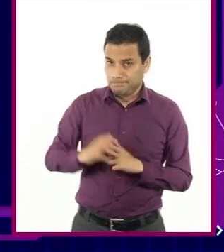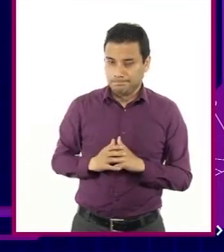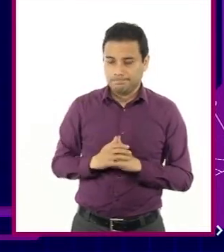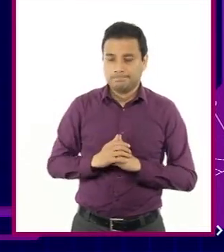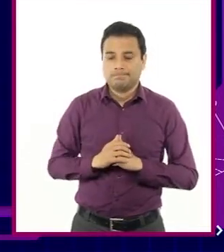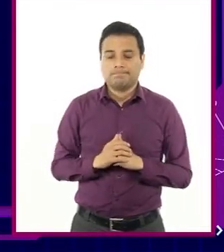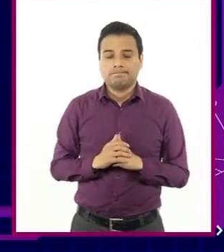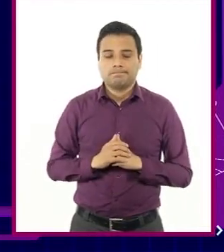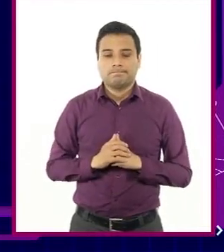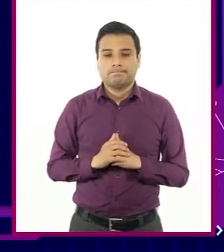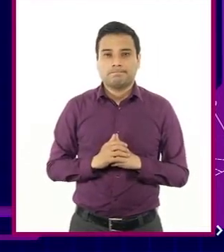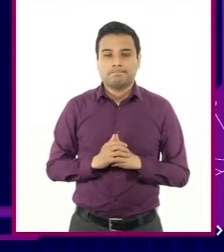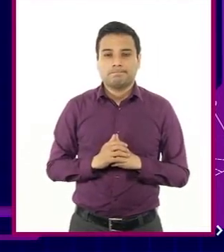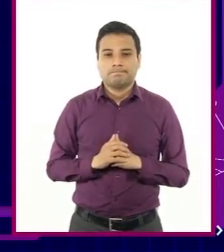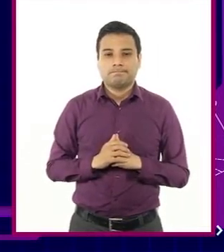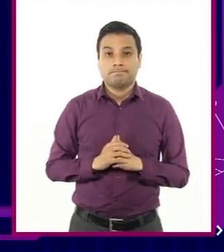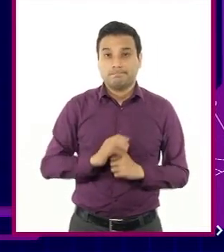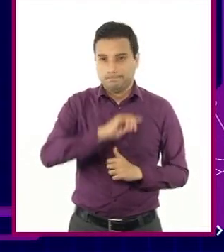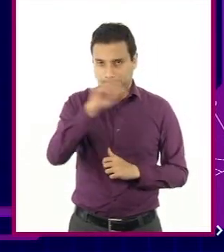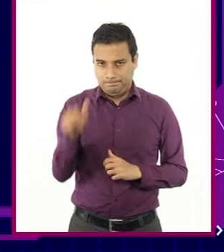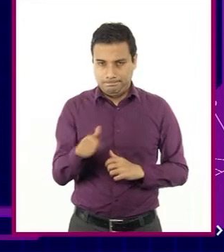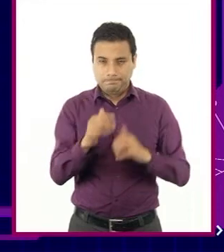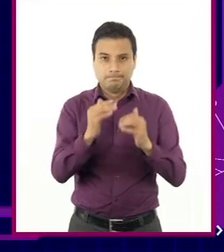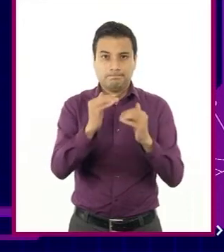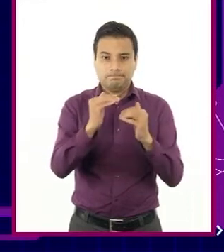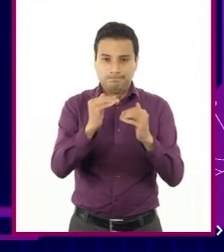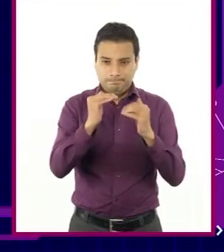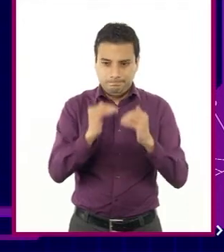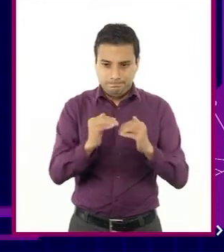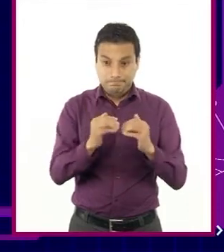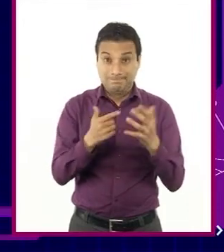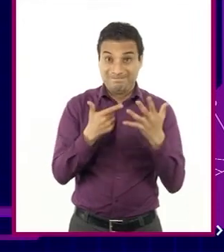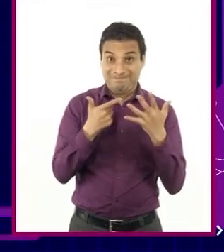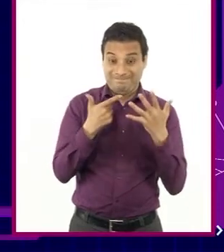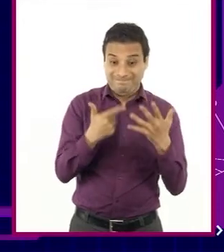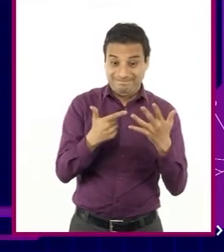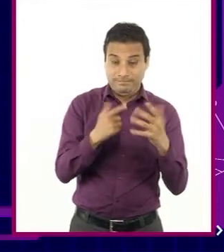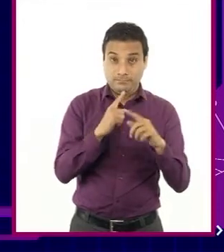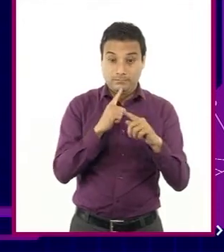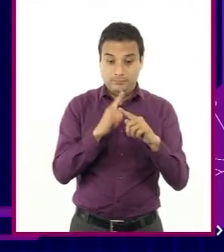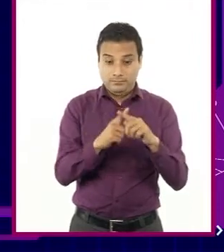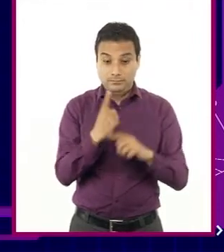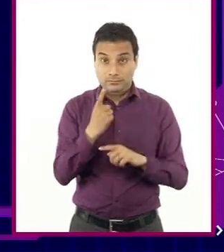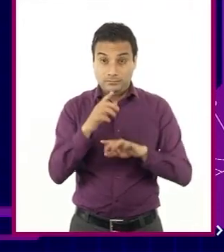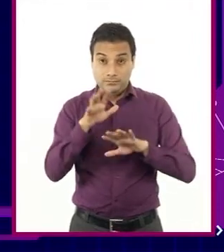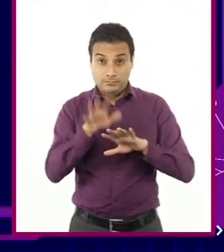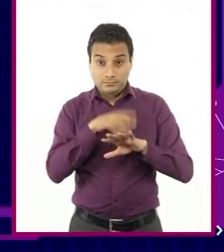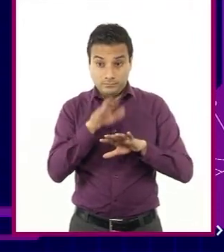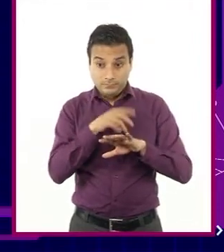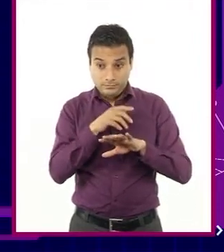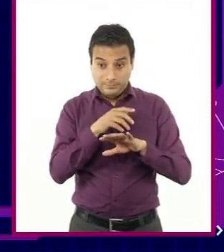0.3048 metros. Luego, se multiplica 7 metros por un pie entre